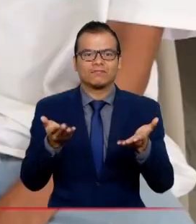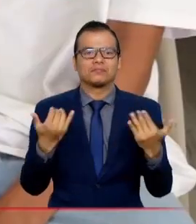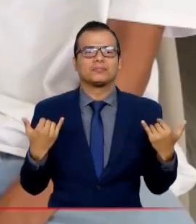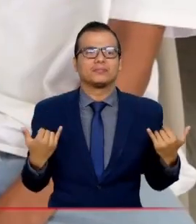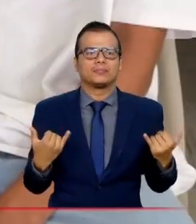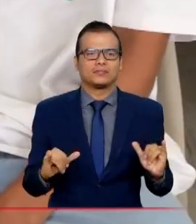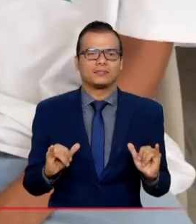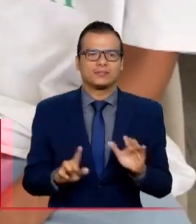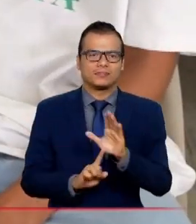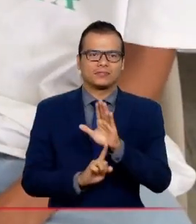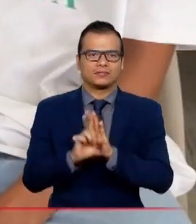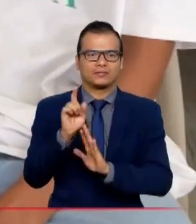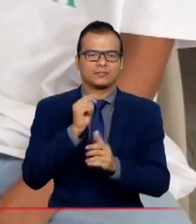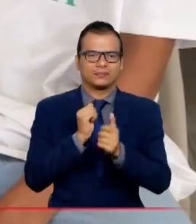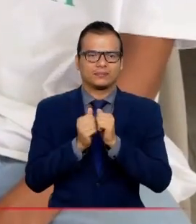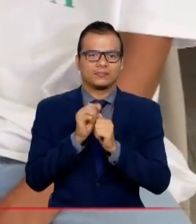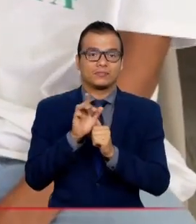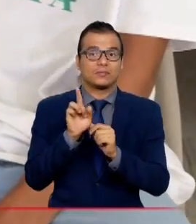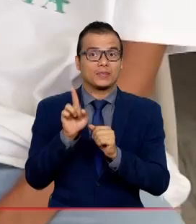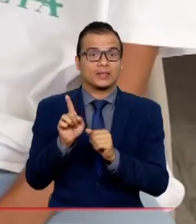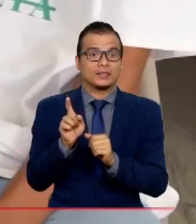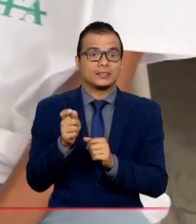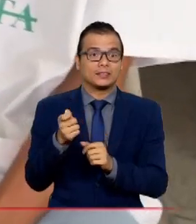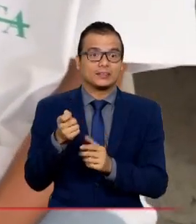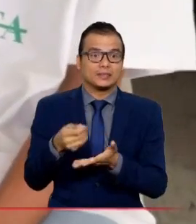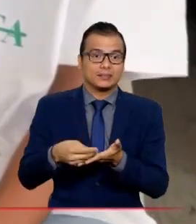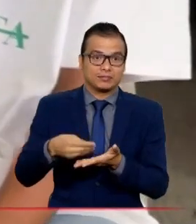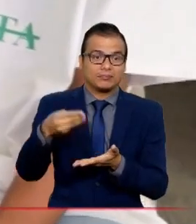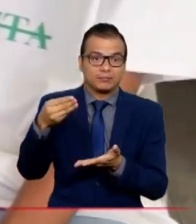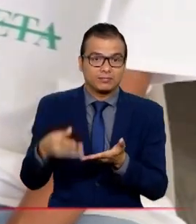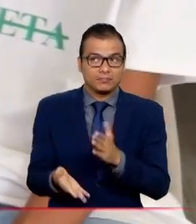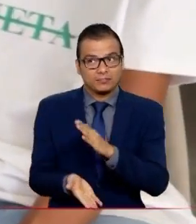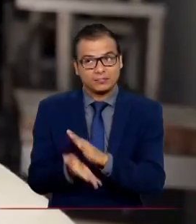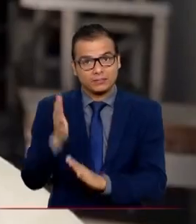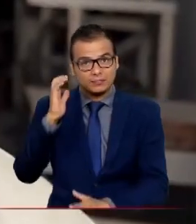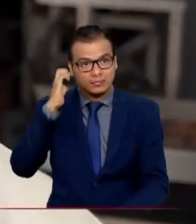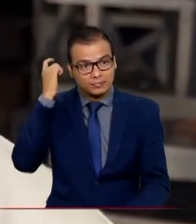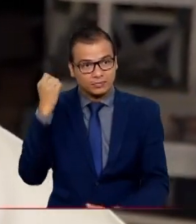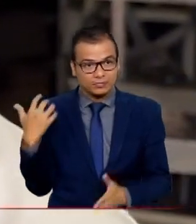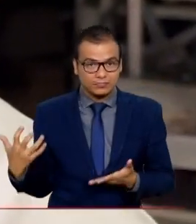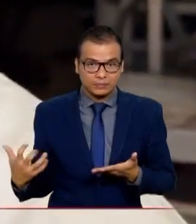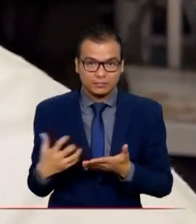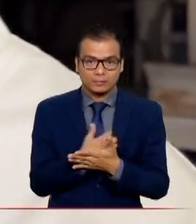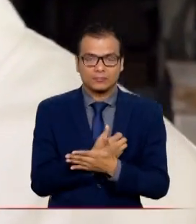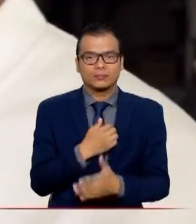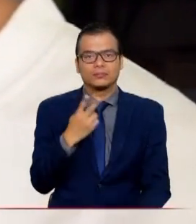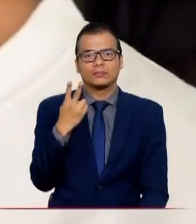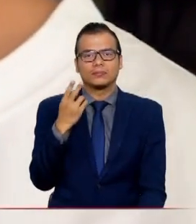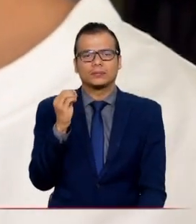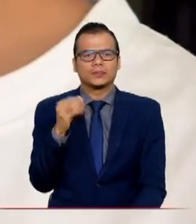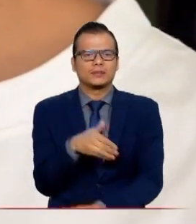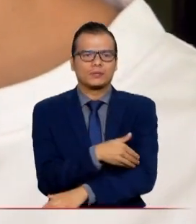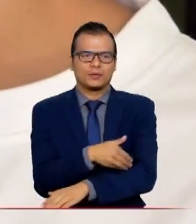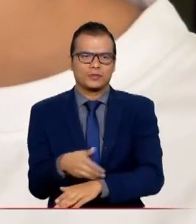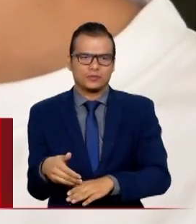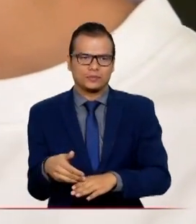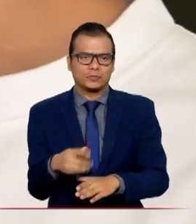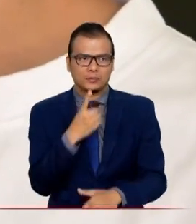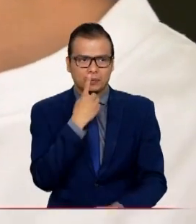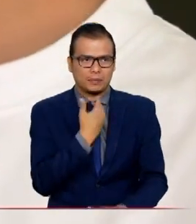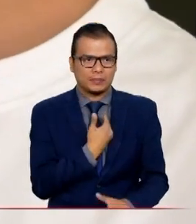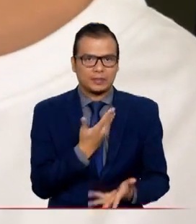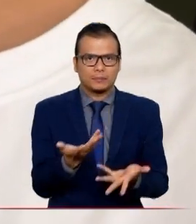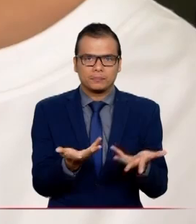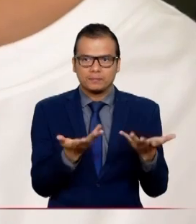deporte. Ese sueño tiene un costo significativo. Para ir tiene que recaudar 20 millones de pesos, dinero con el que sus padres